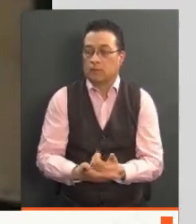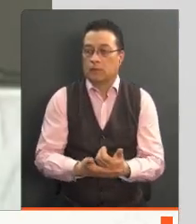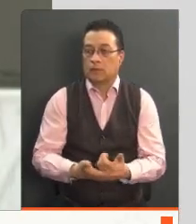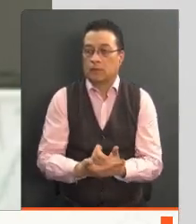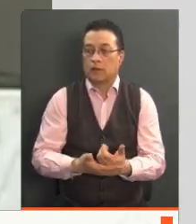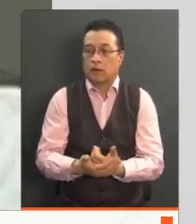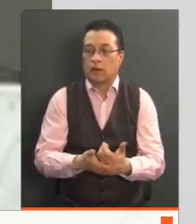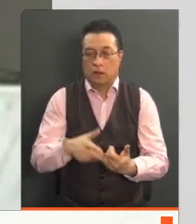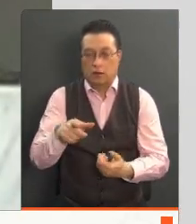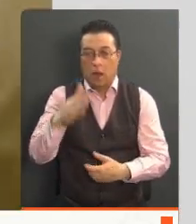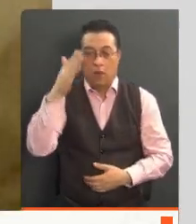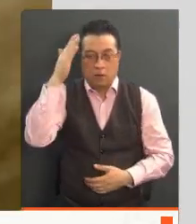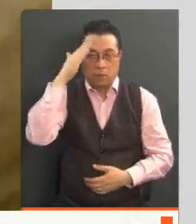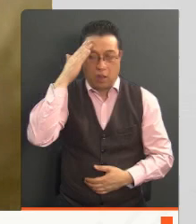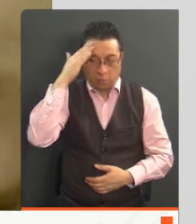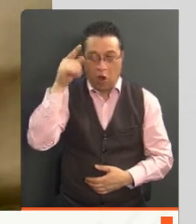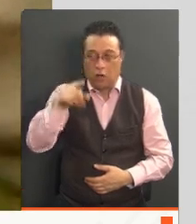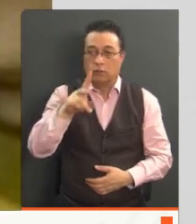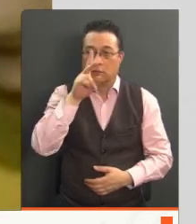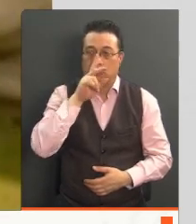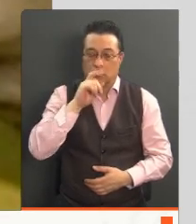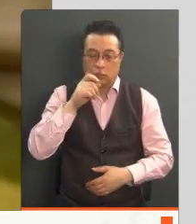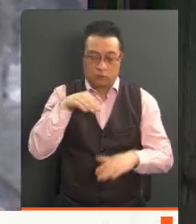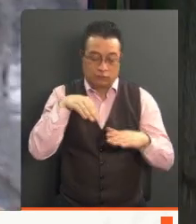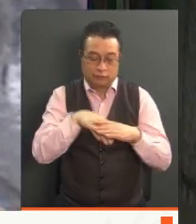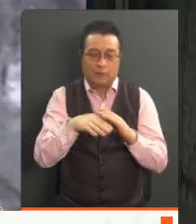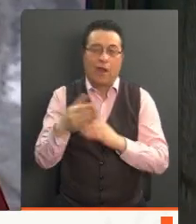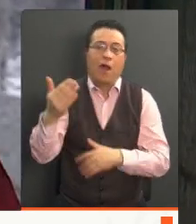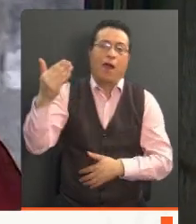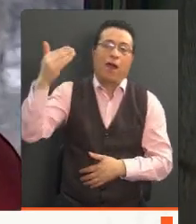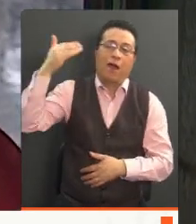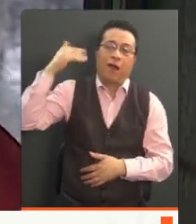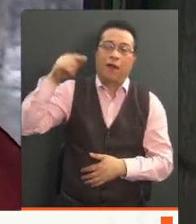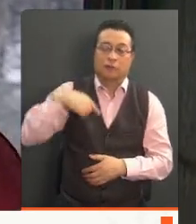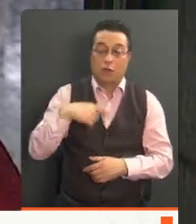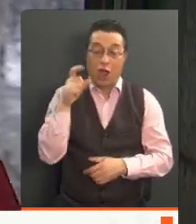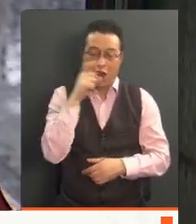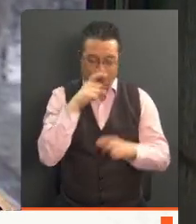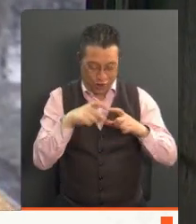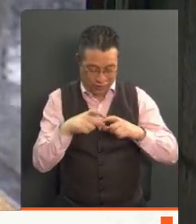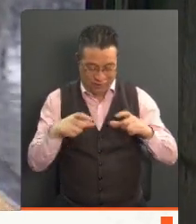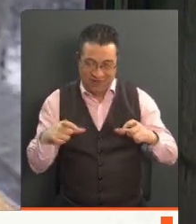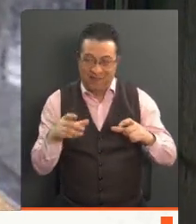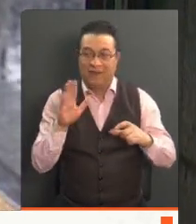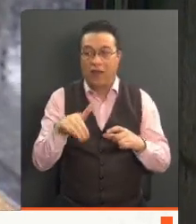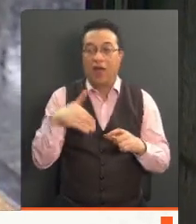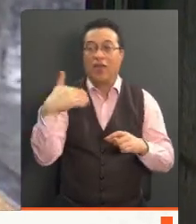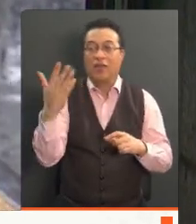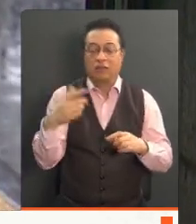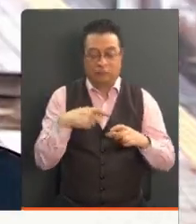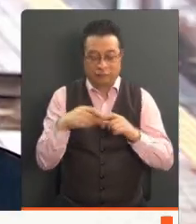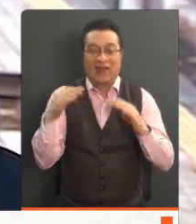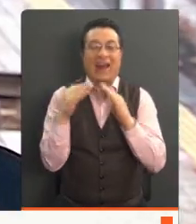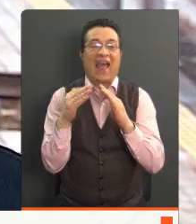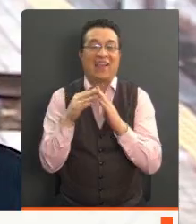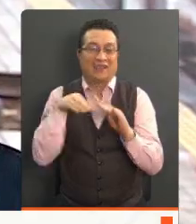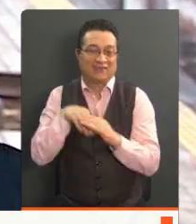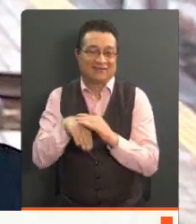están en nuestra memoria como si fuesen algo del pasado. De las rojas, después tengo una de ahorro de la vivienda,